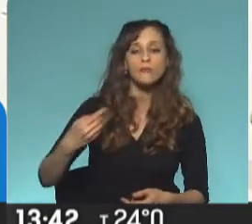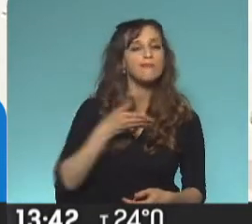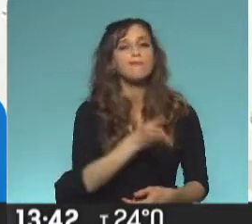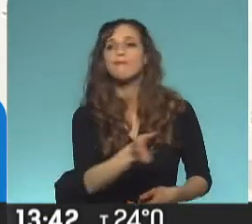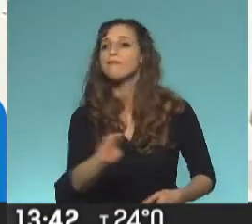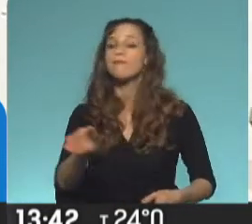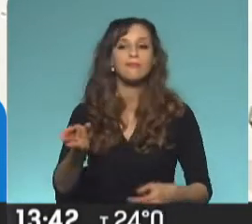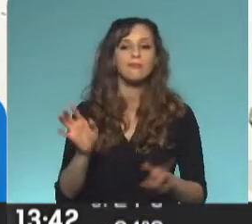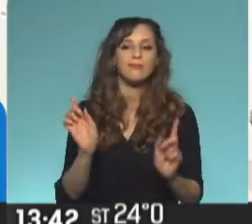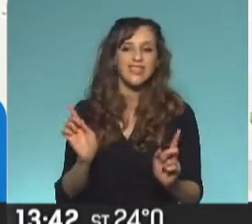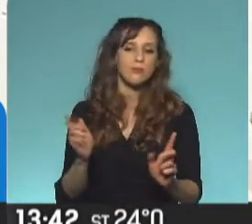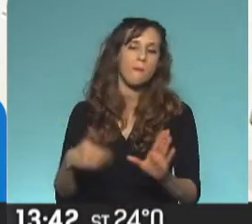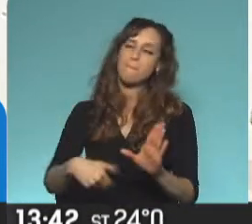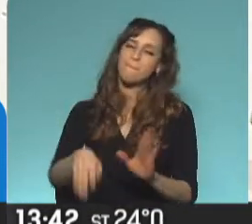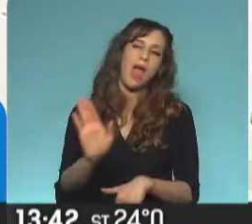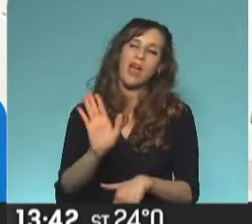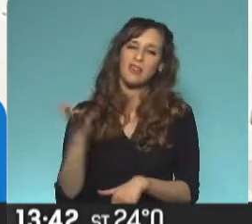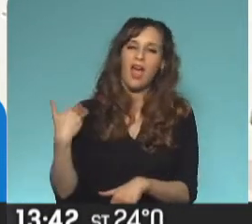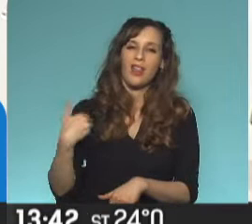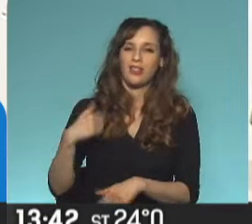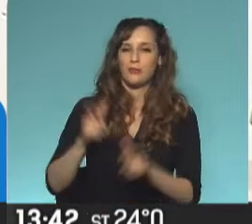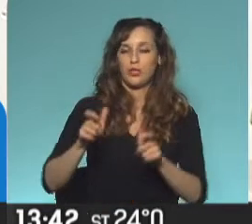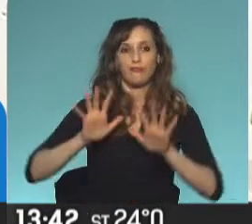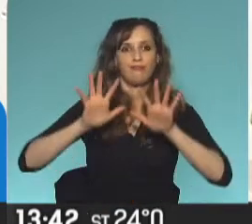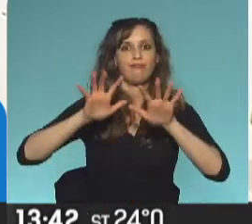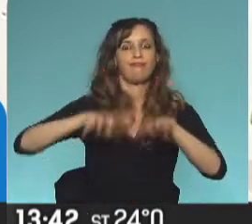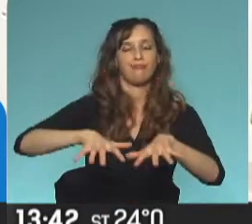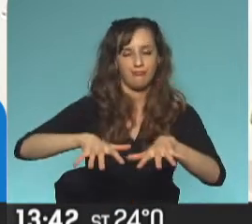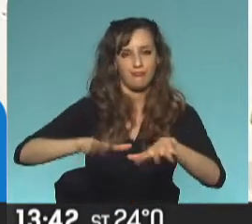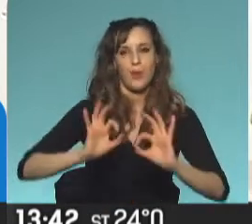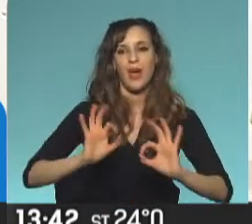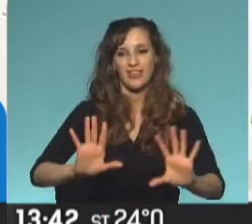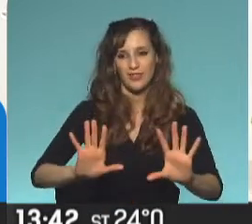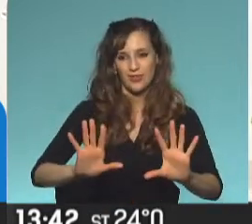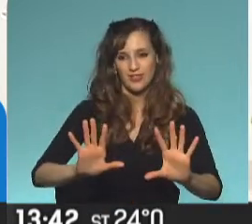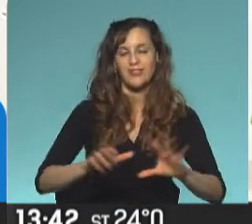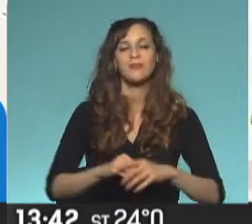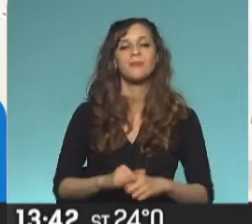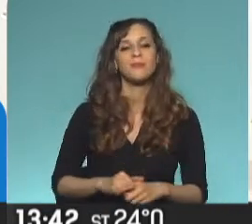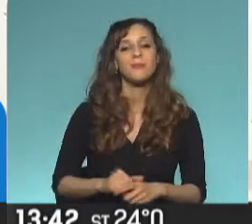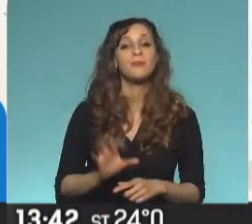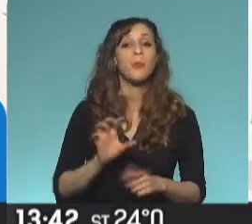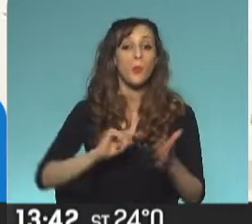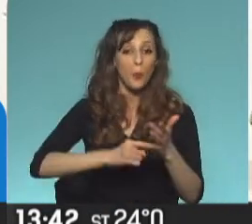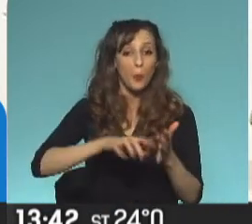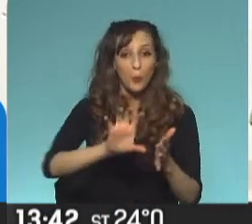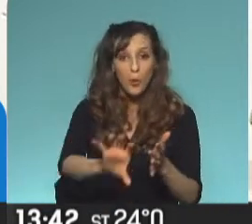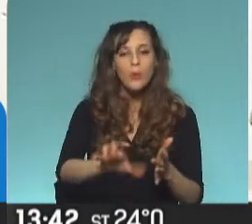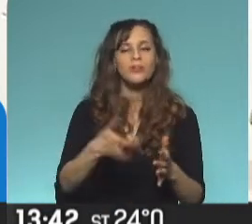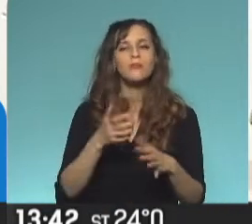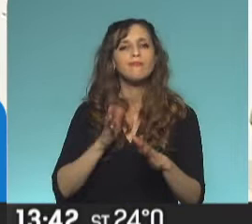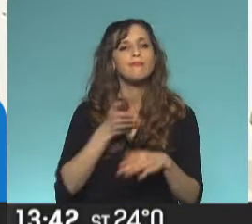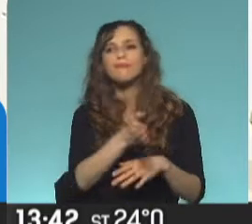el destino más elegido por los argentinos la provincia de buenos aires- y puede ver que hay